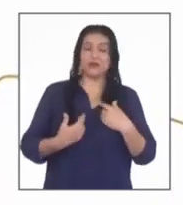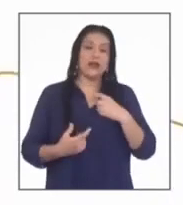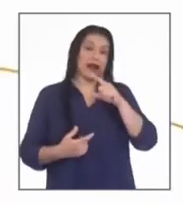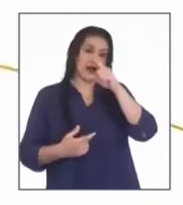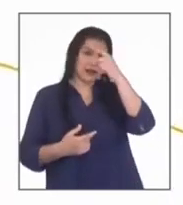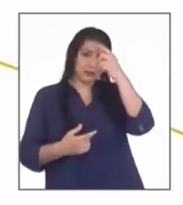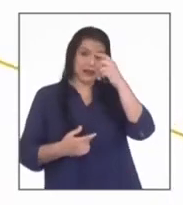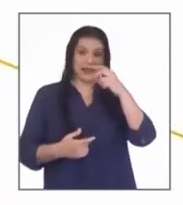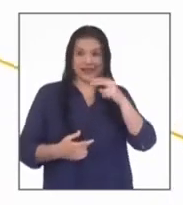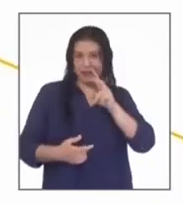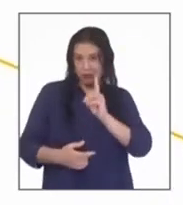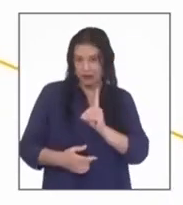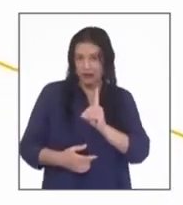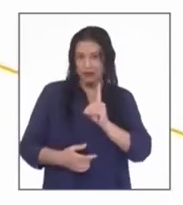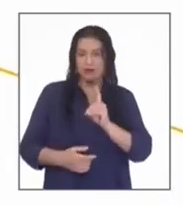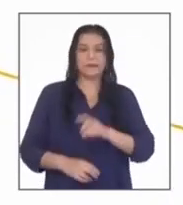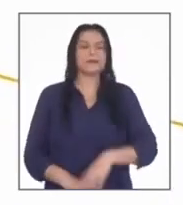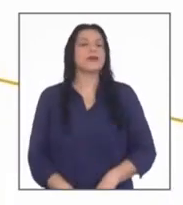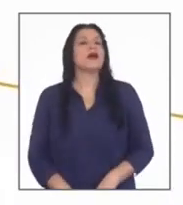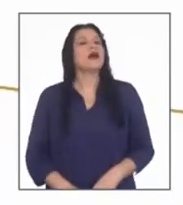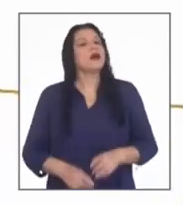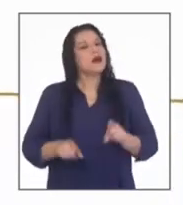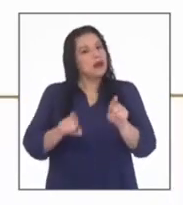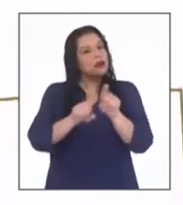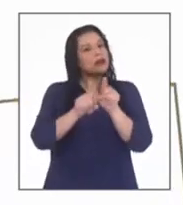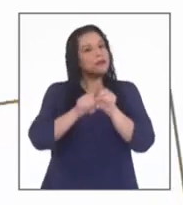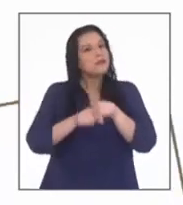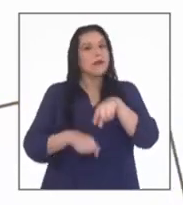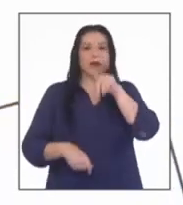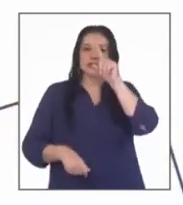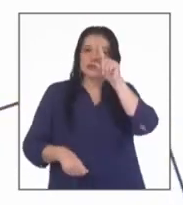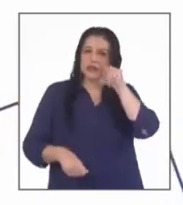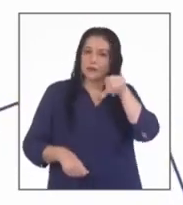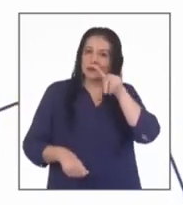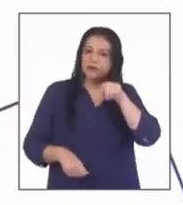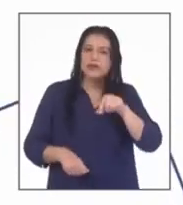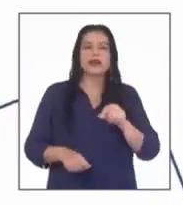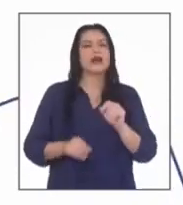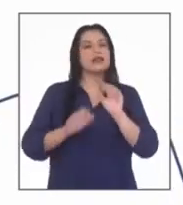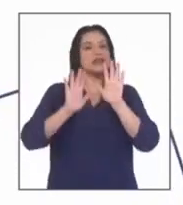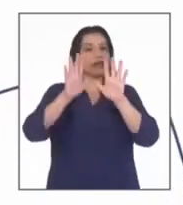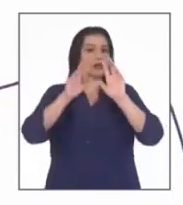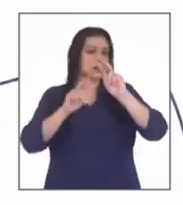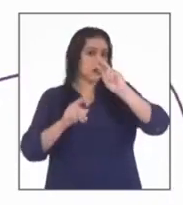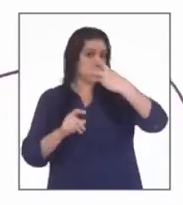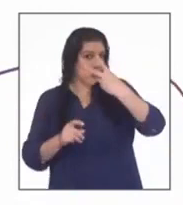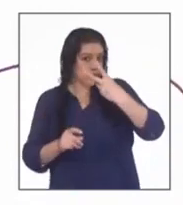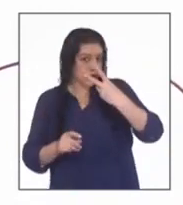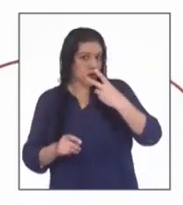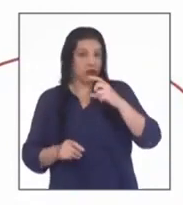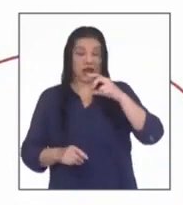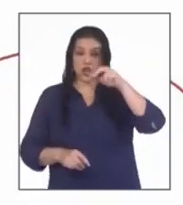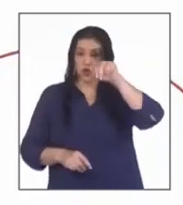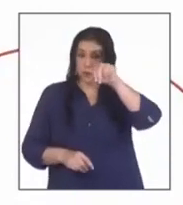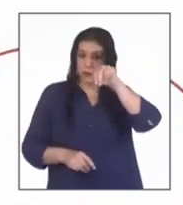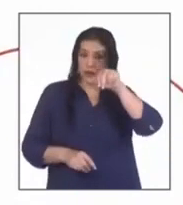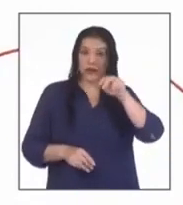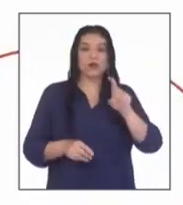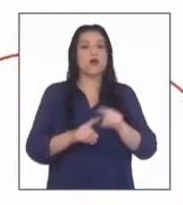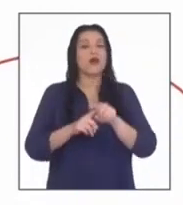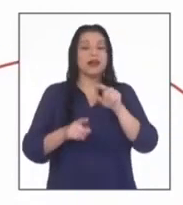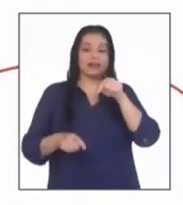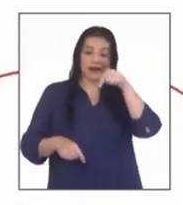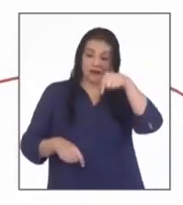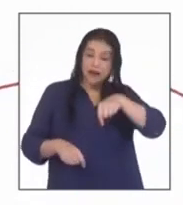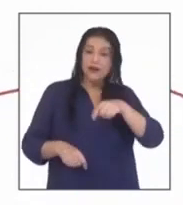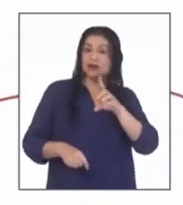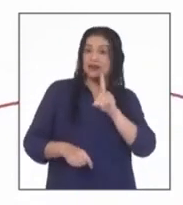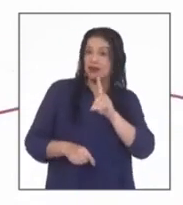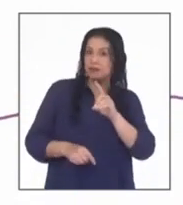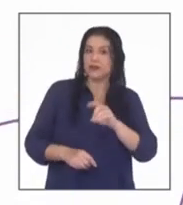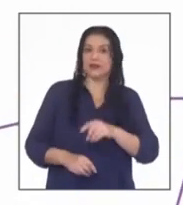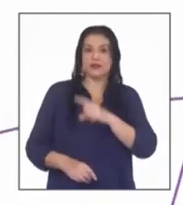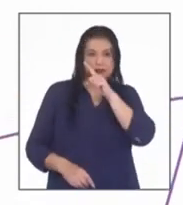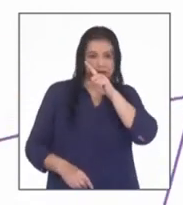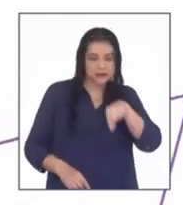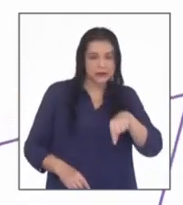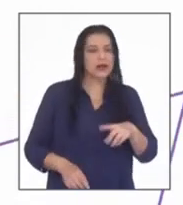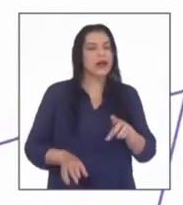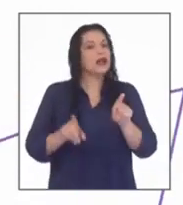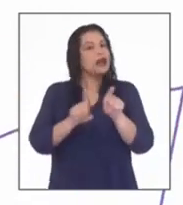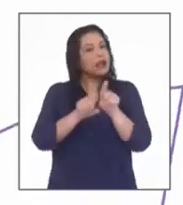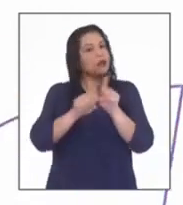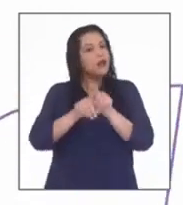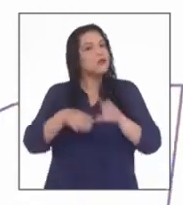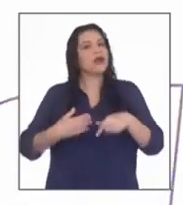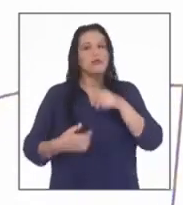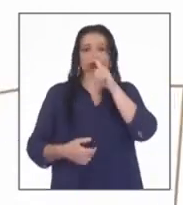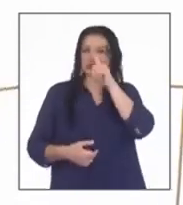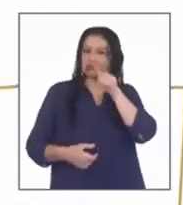denominador. Además, podemos simplificar 10 al cuadrado del numerador con el del denominador. También